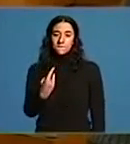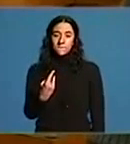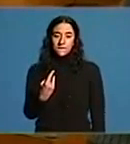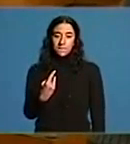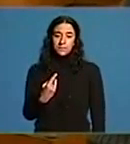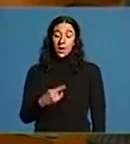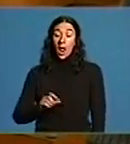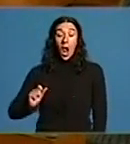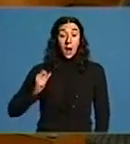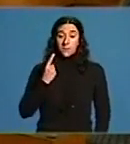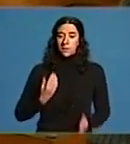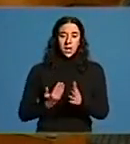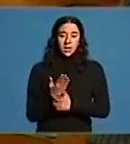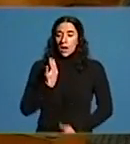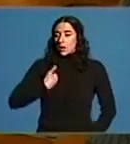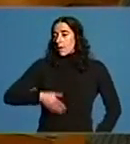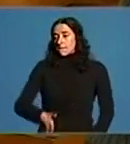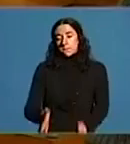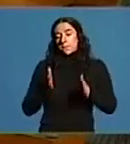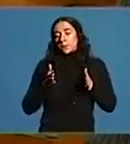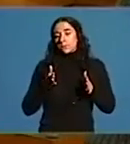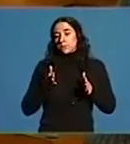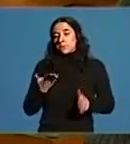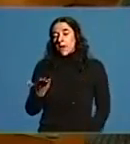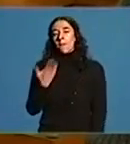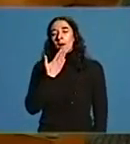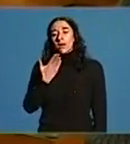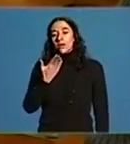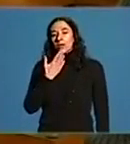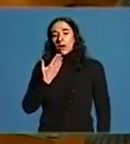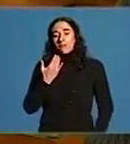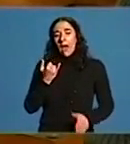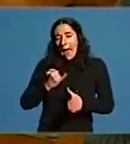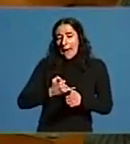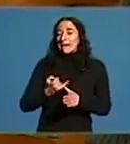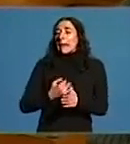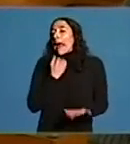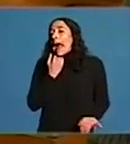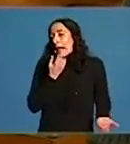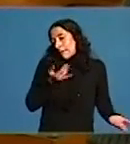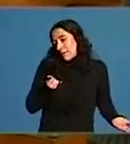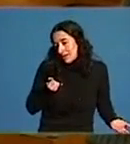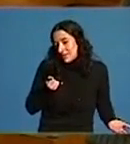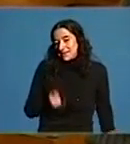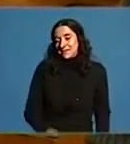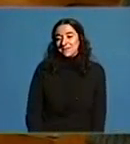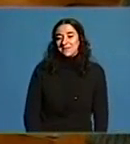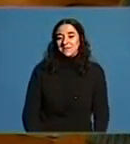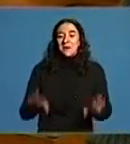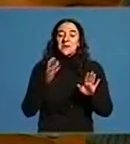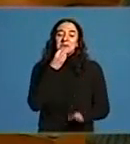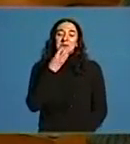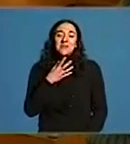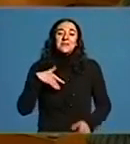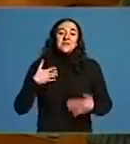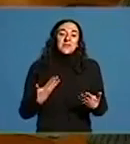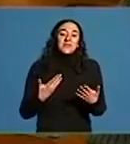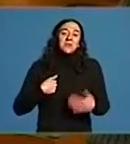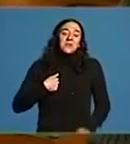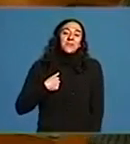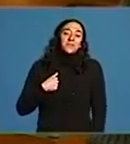Neste taller, Miguel pasa a meirande parte das horas do día. Foi a través dun amigo onde coñeceu o mundo da fabricación das xoias e dende